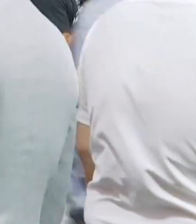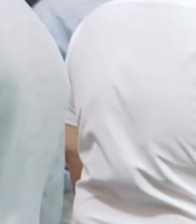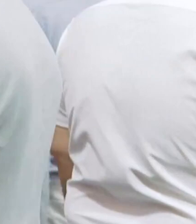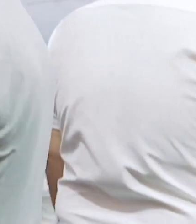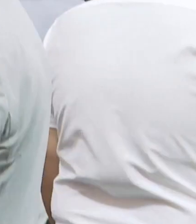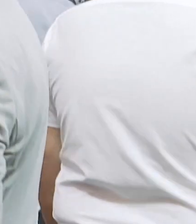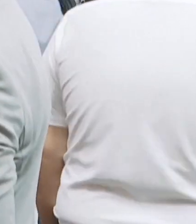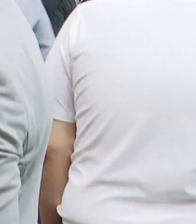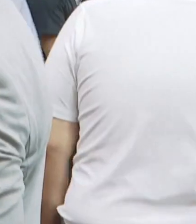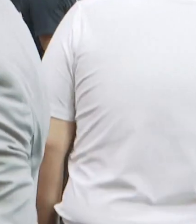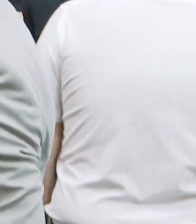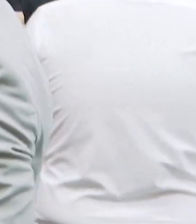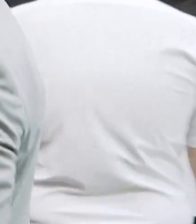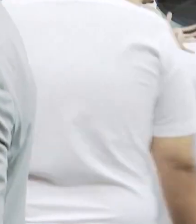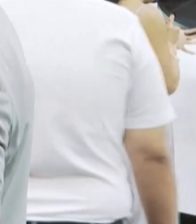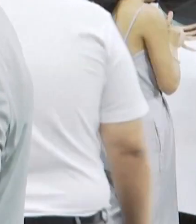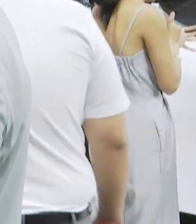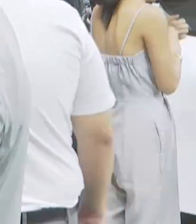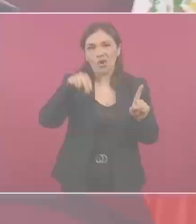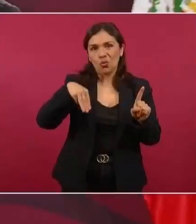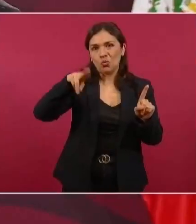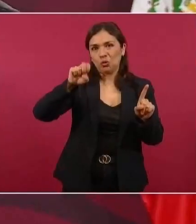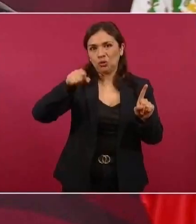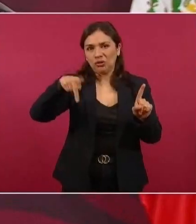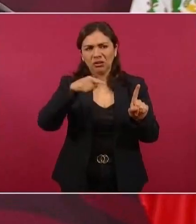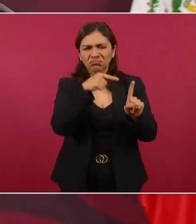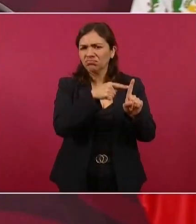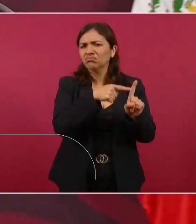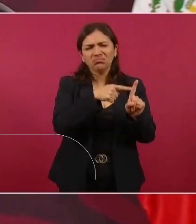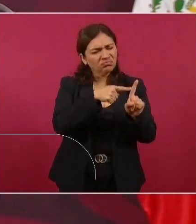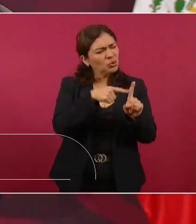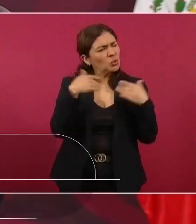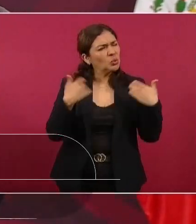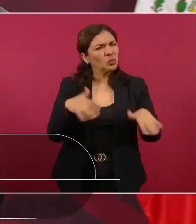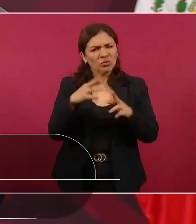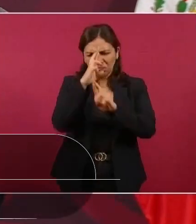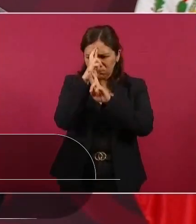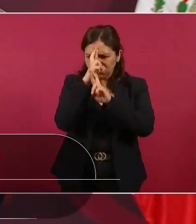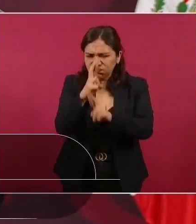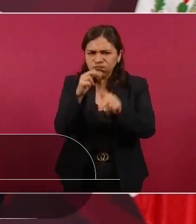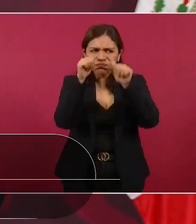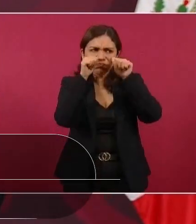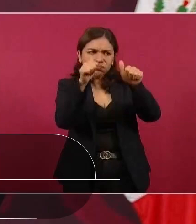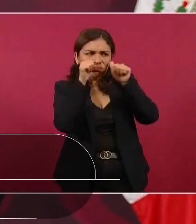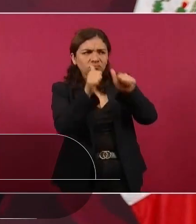para remediar la falta de agua en la entidad. Fue muy respetuoso, atento